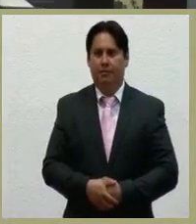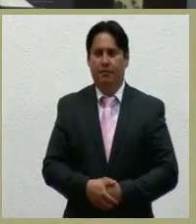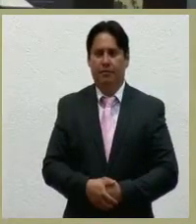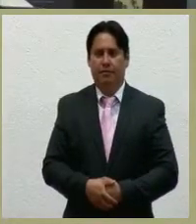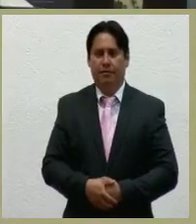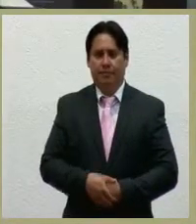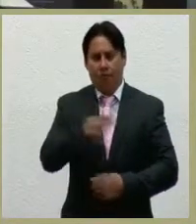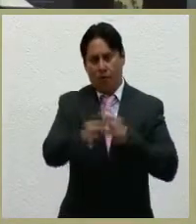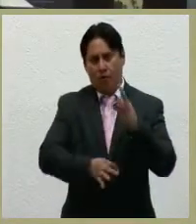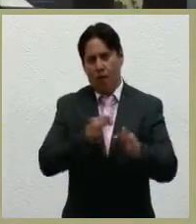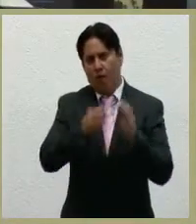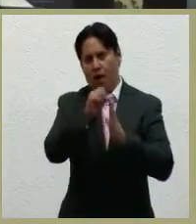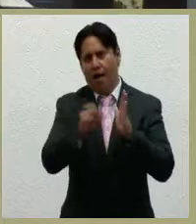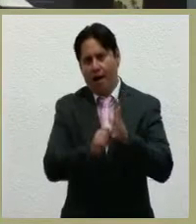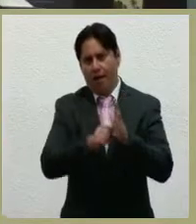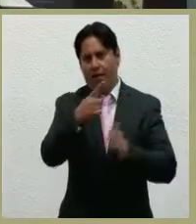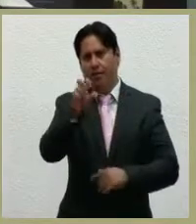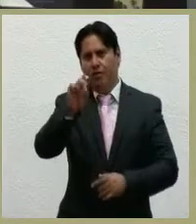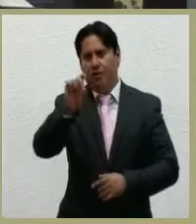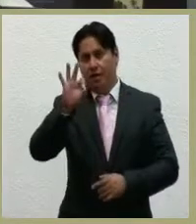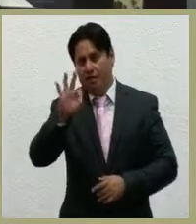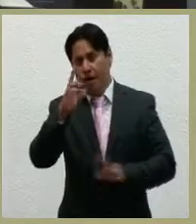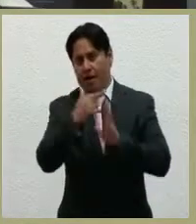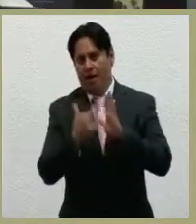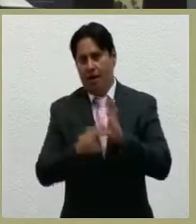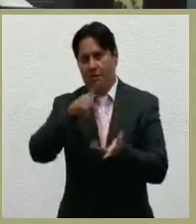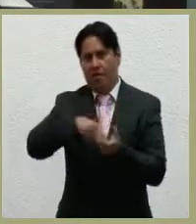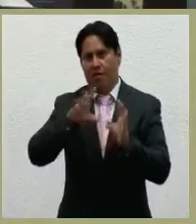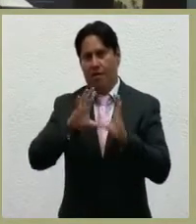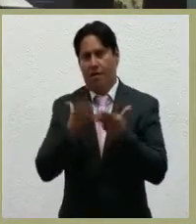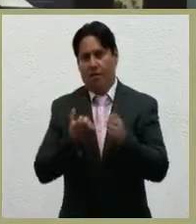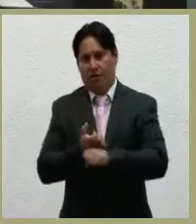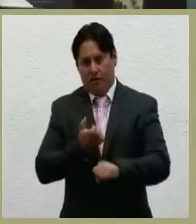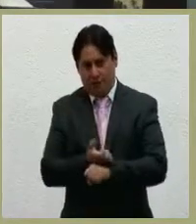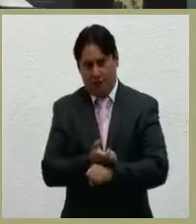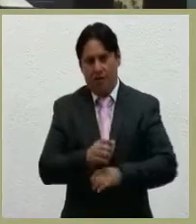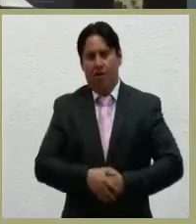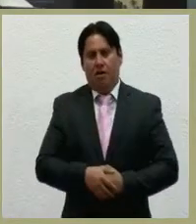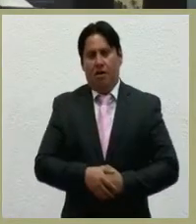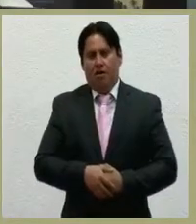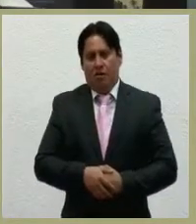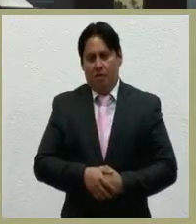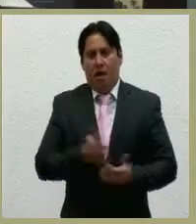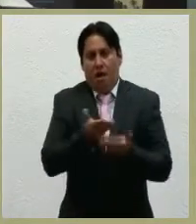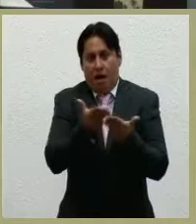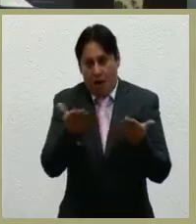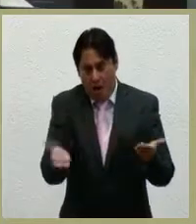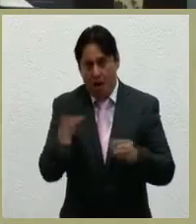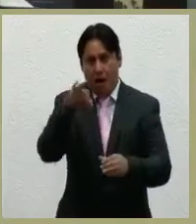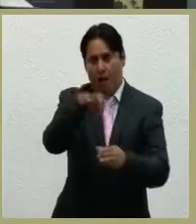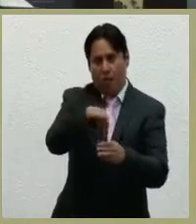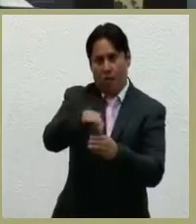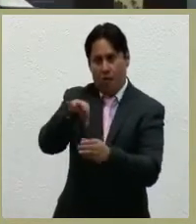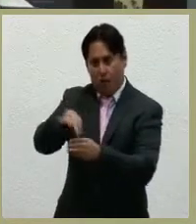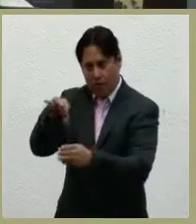En cumplimiento al artículo 133 del Reglamento Interior de este propio Poder Legislativo, procederemos a someter a votación